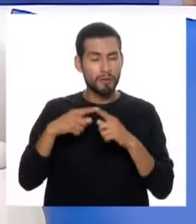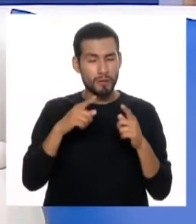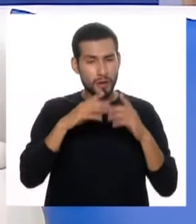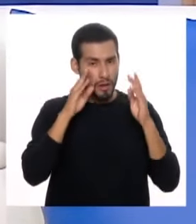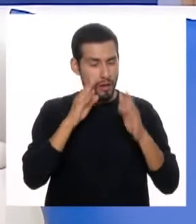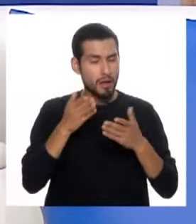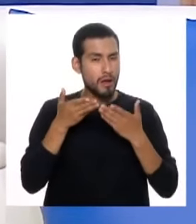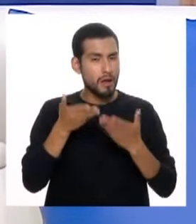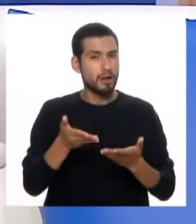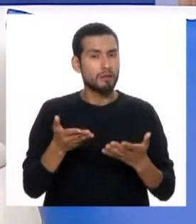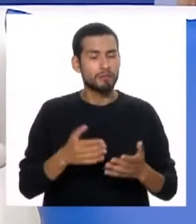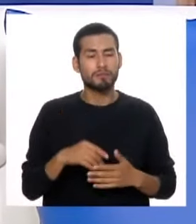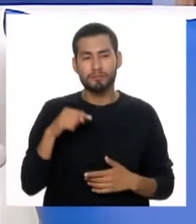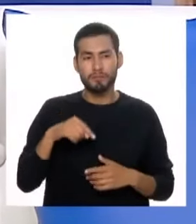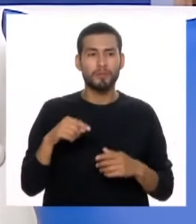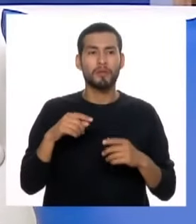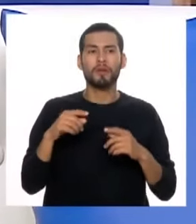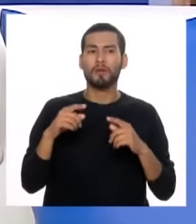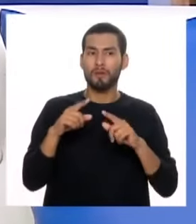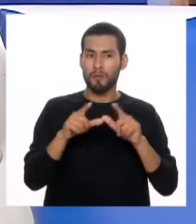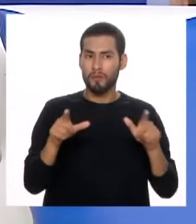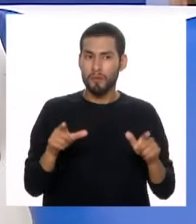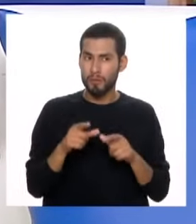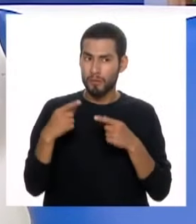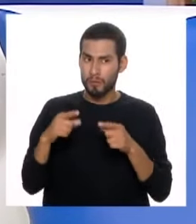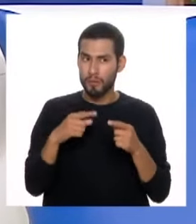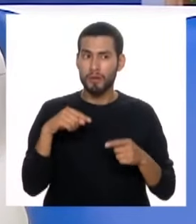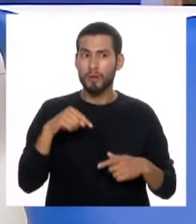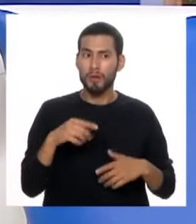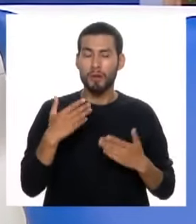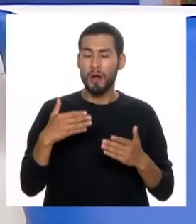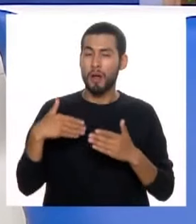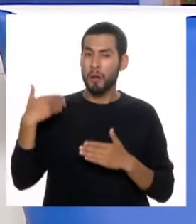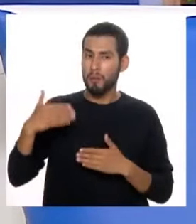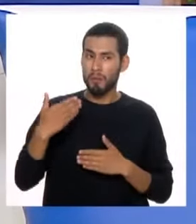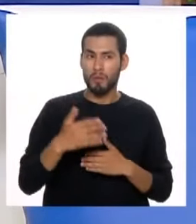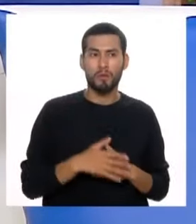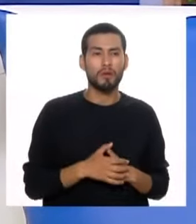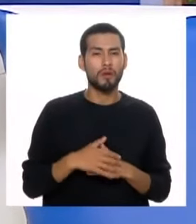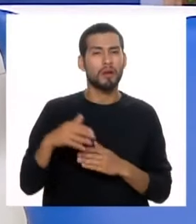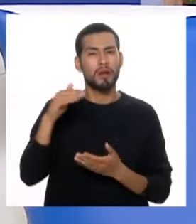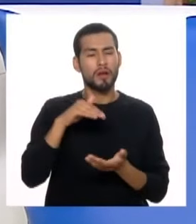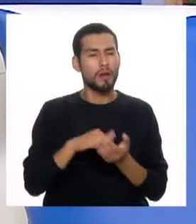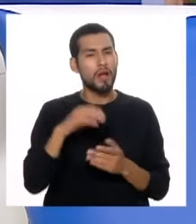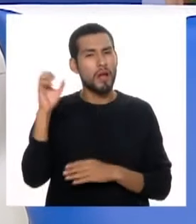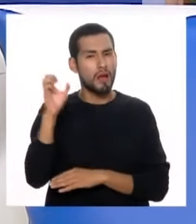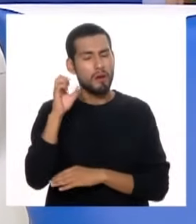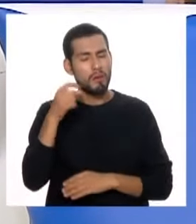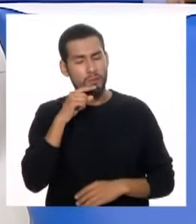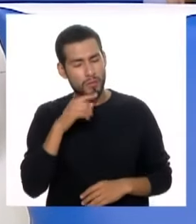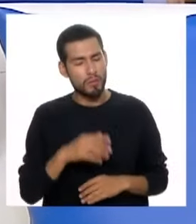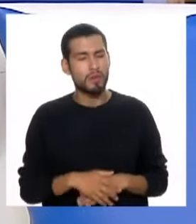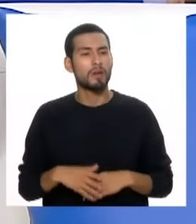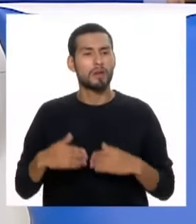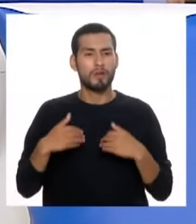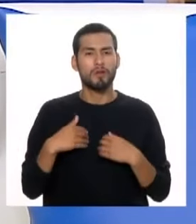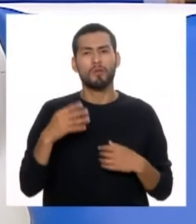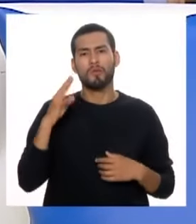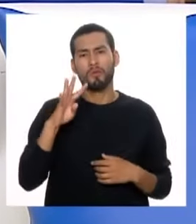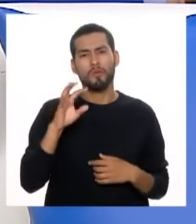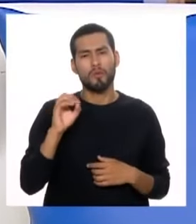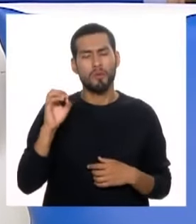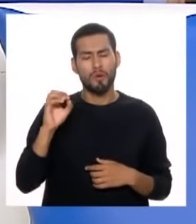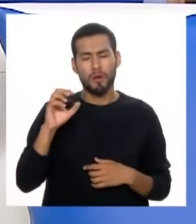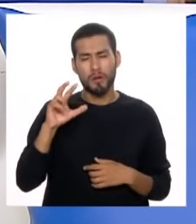que se va brindando en estos casos mediáticos que aparecen con alguna frecuencia, ¿no? Los centros de emergencia mujer, tenemos